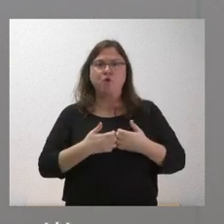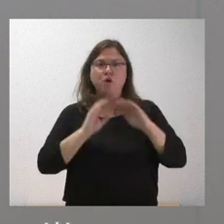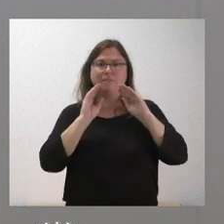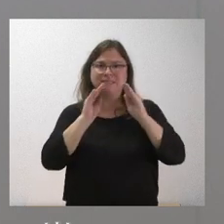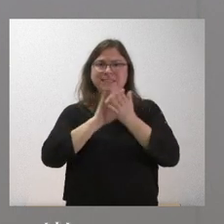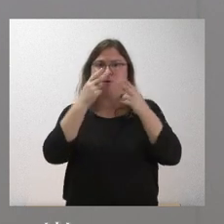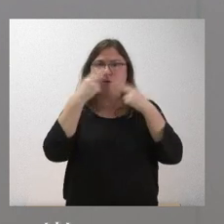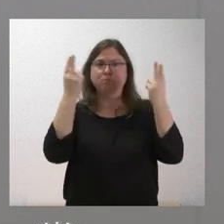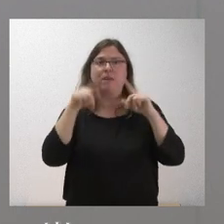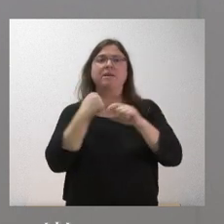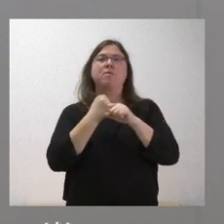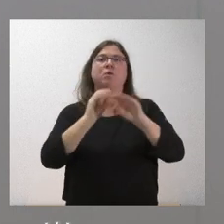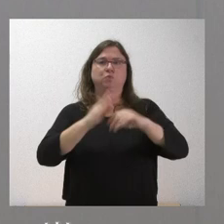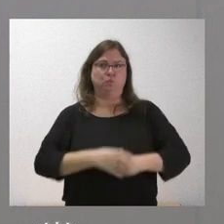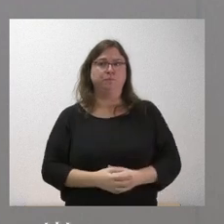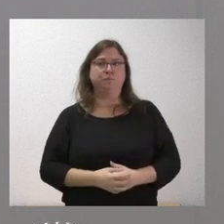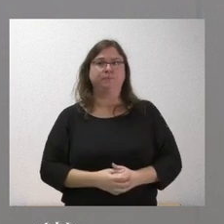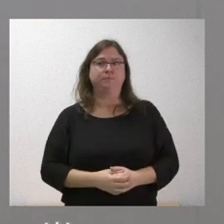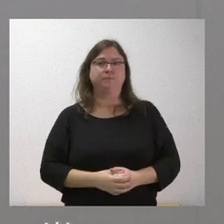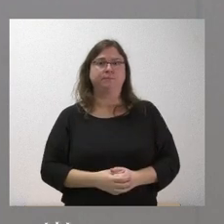servicio público y la tarea que ahí